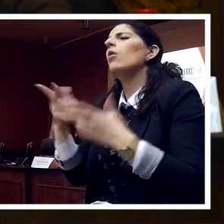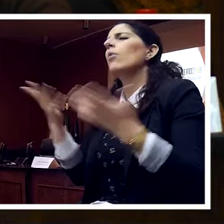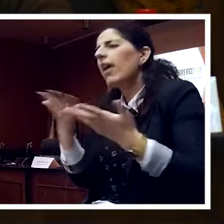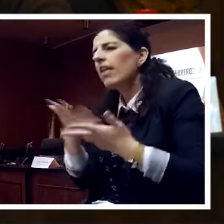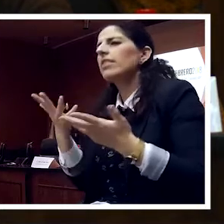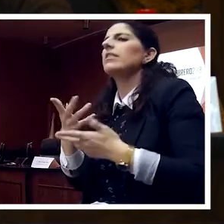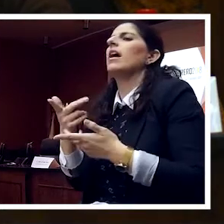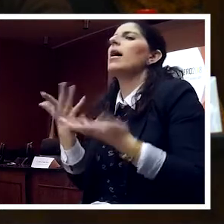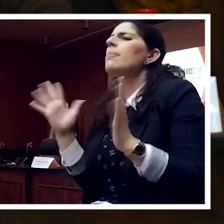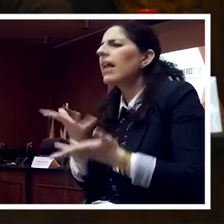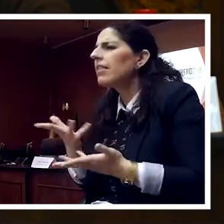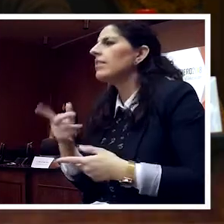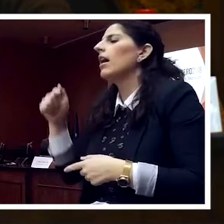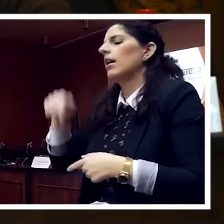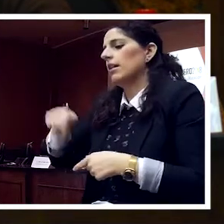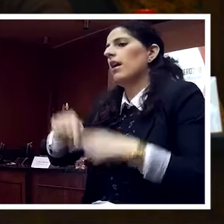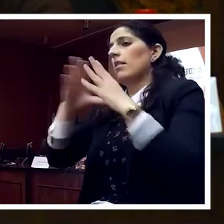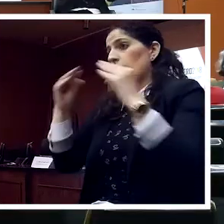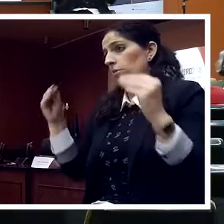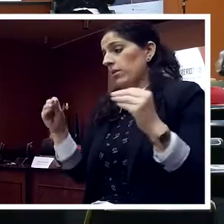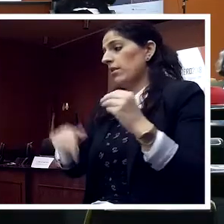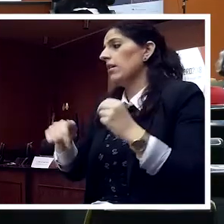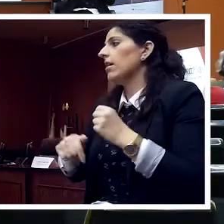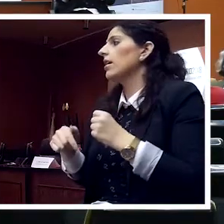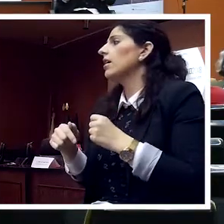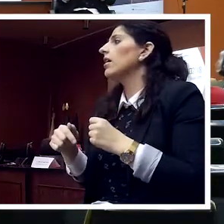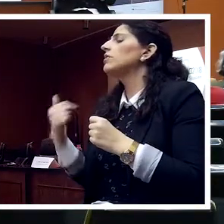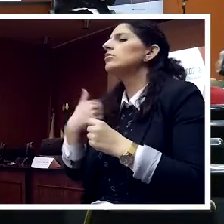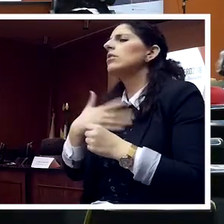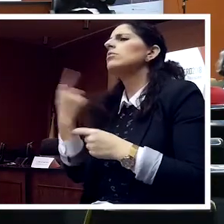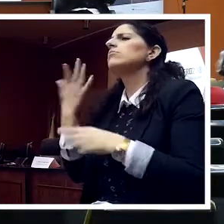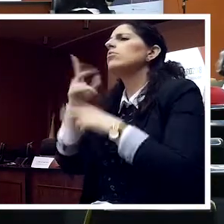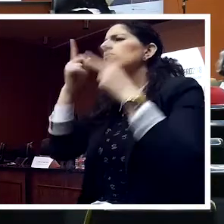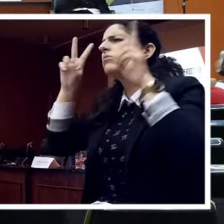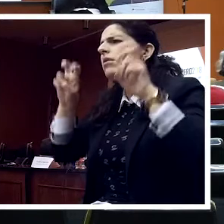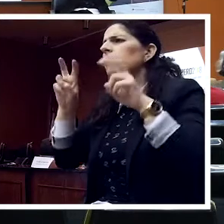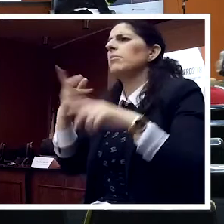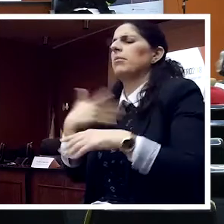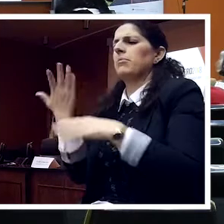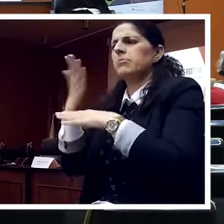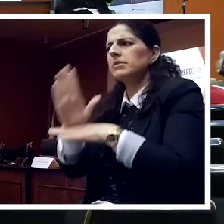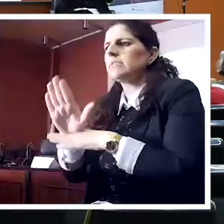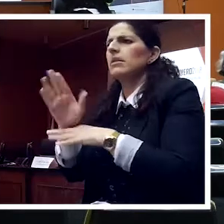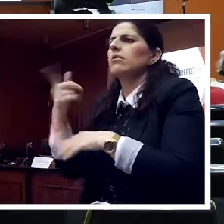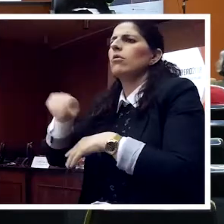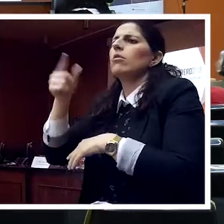y emergencias, la Sociedad Andaluza de Urgencias y Emergencias, hay un tema que me gustaría un poco